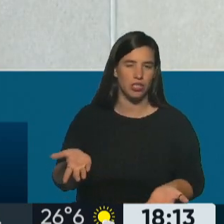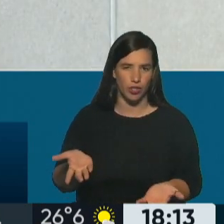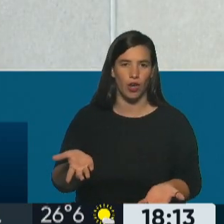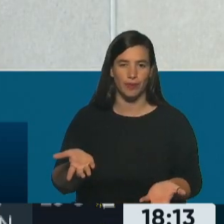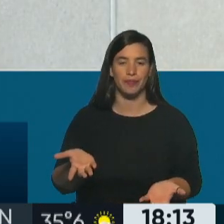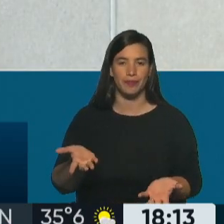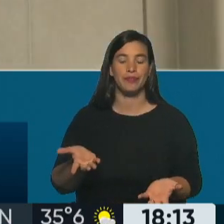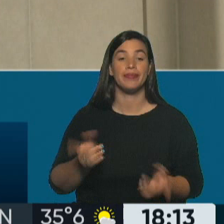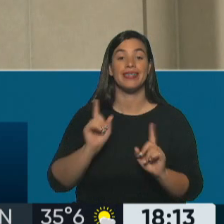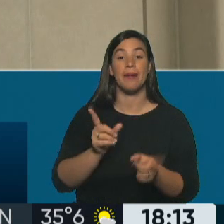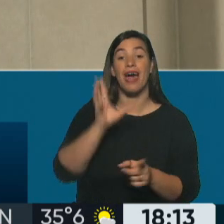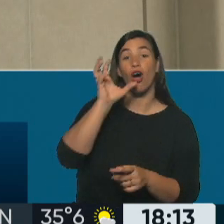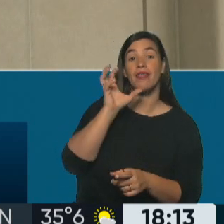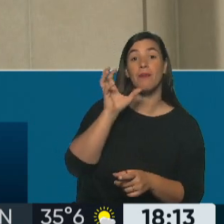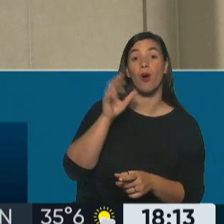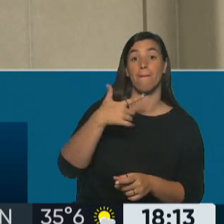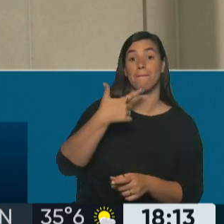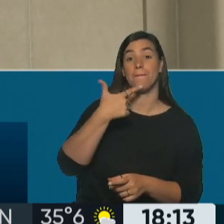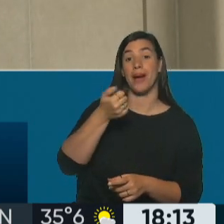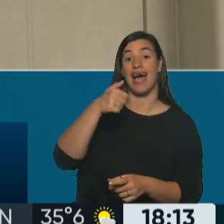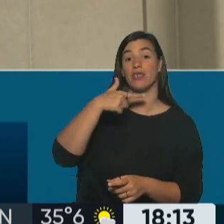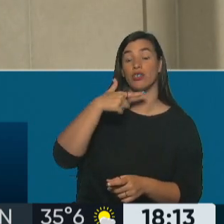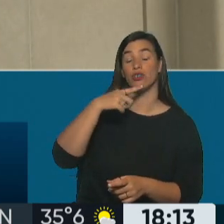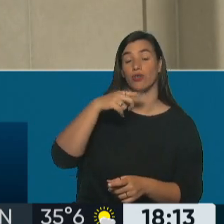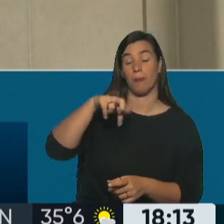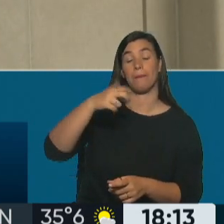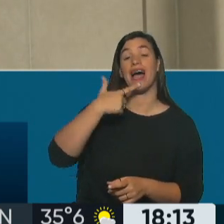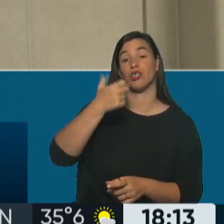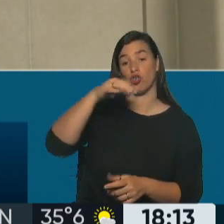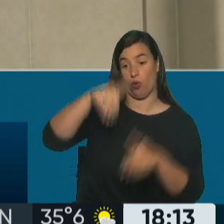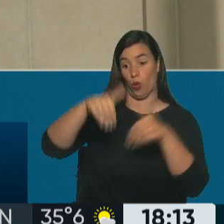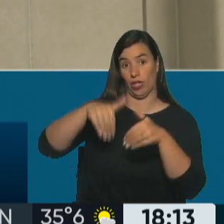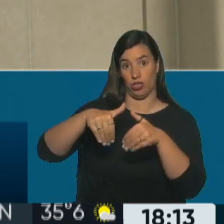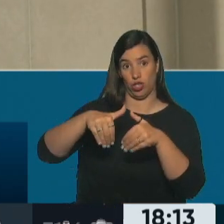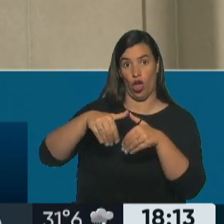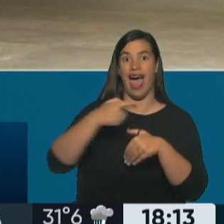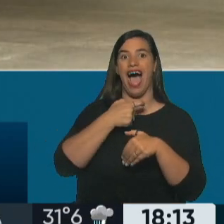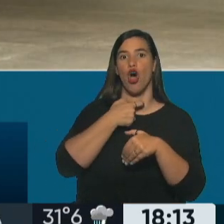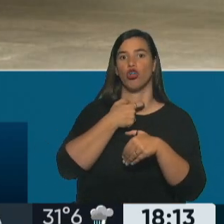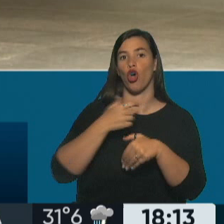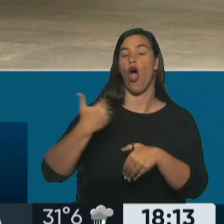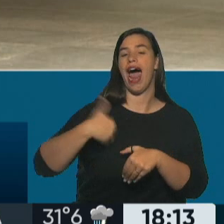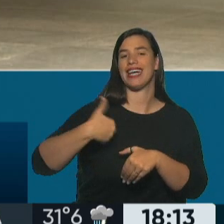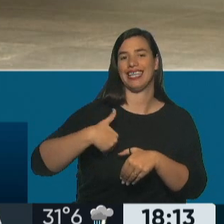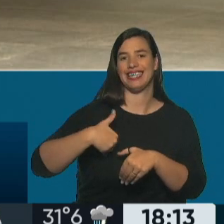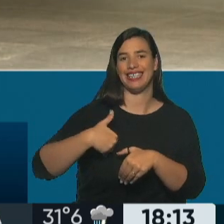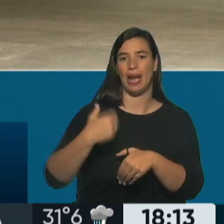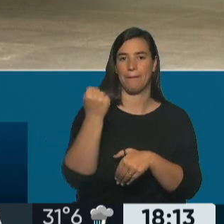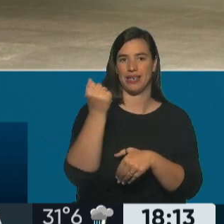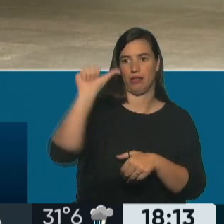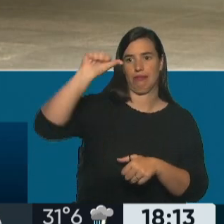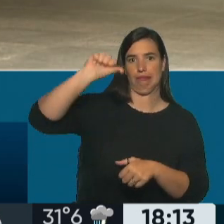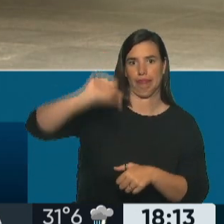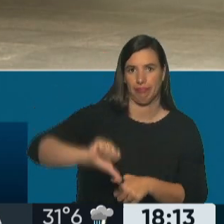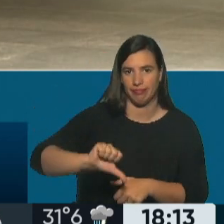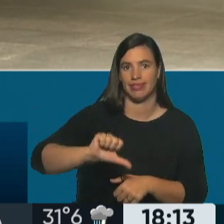después de la votación de las PASO en el mes de agosto, Argentina debió devaluar una primera devaluación del 21% que Massa